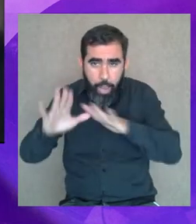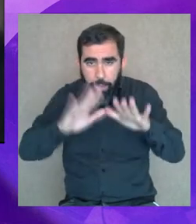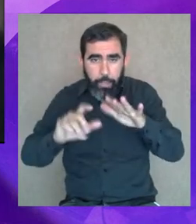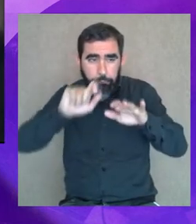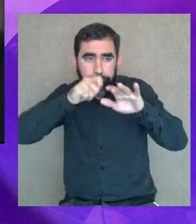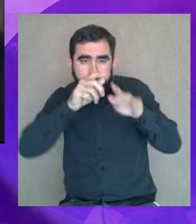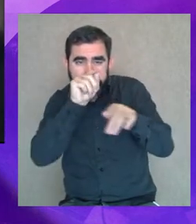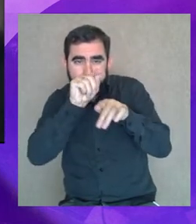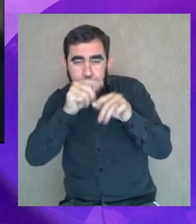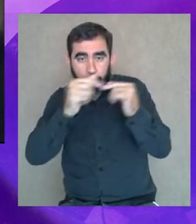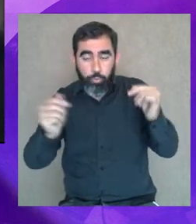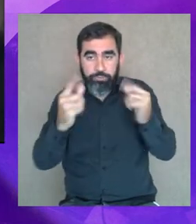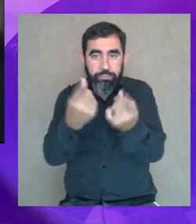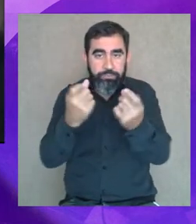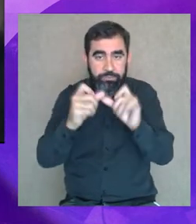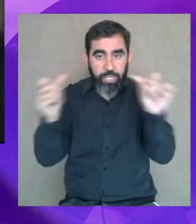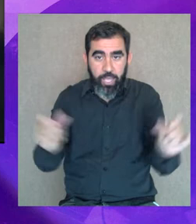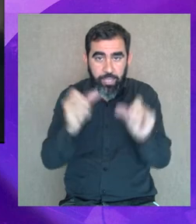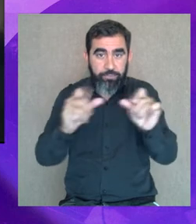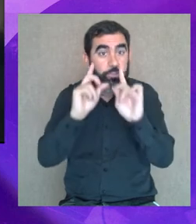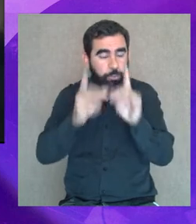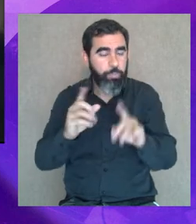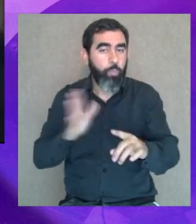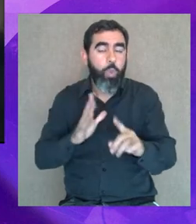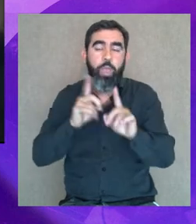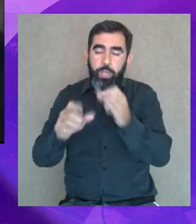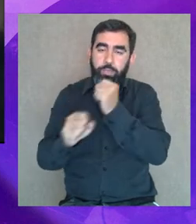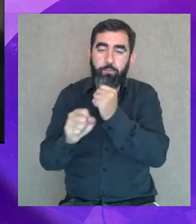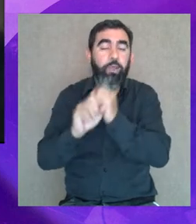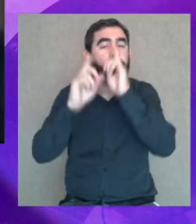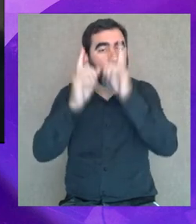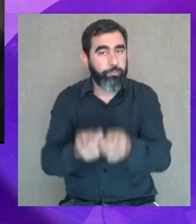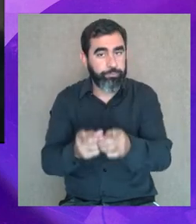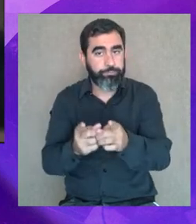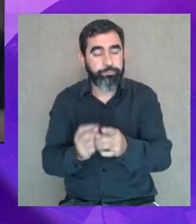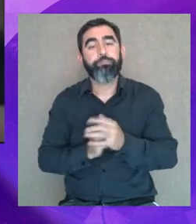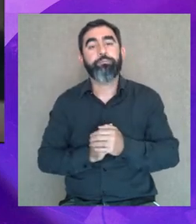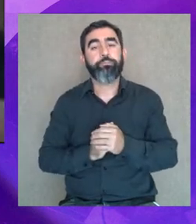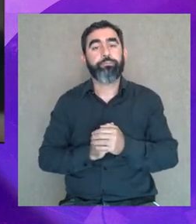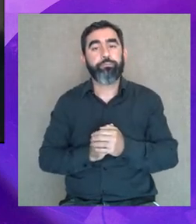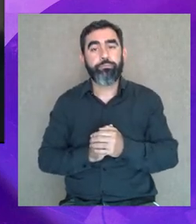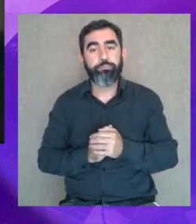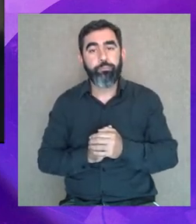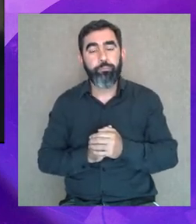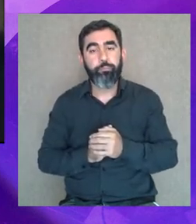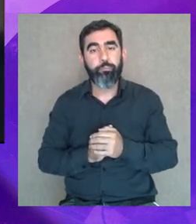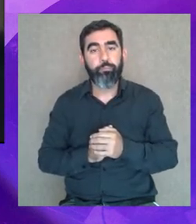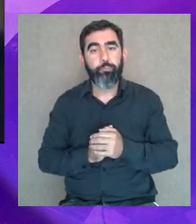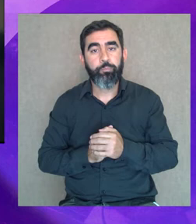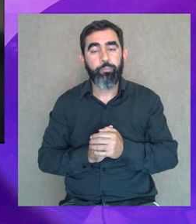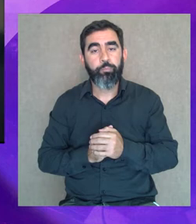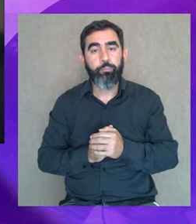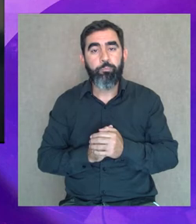tornillos es todo lo que precisan para hacer somos pan en su interior que solamente todo un capítulo aparte porque hay que ahí hay que ser